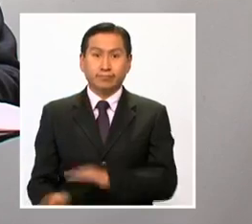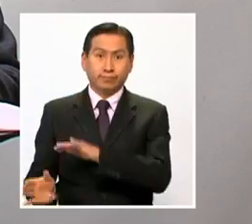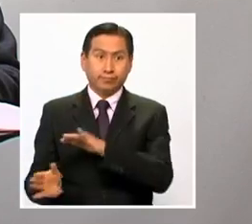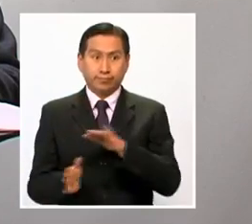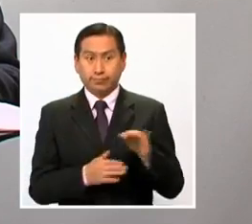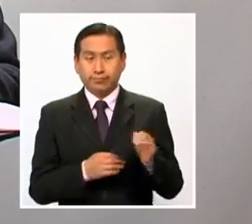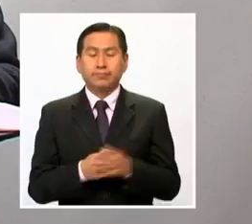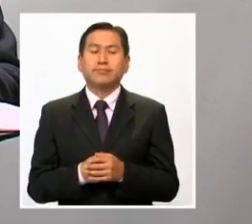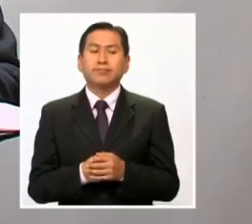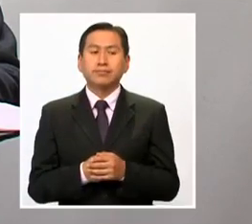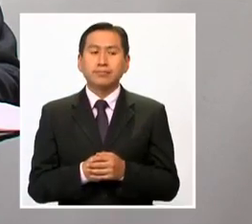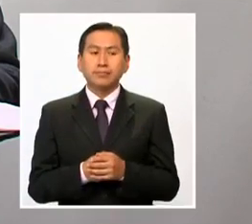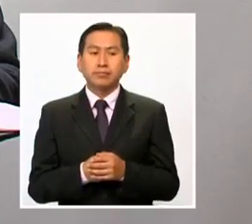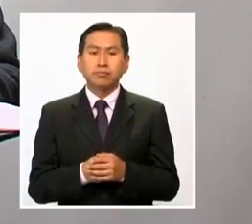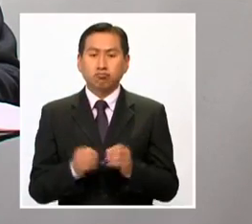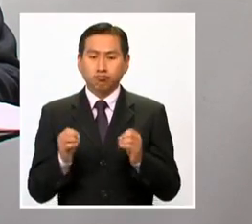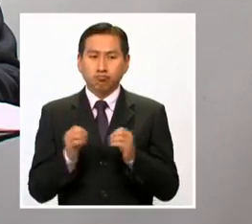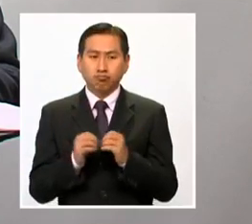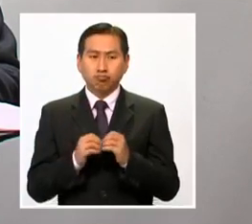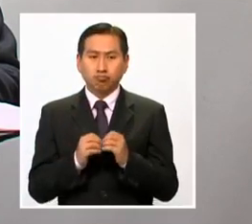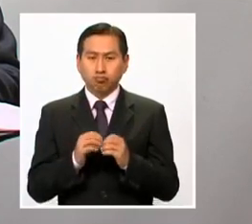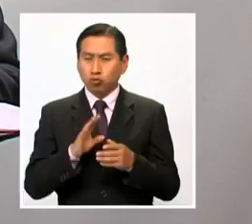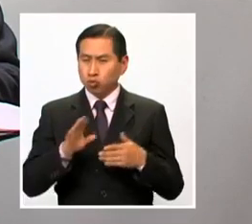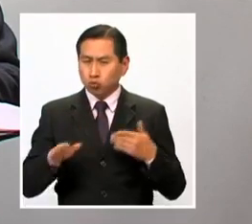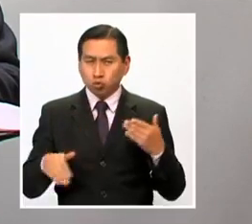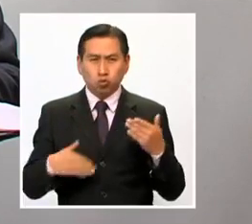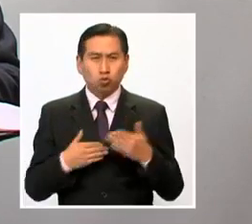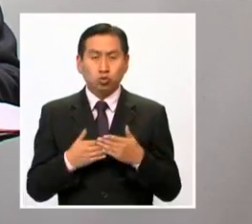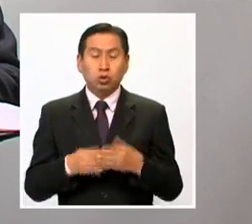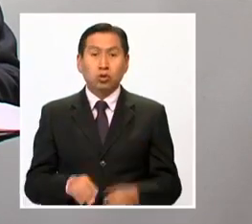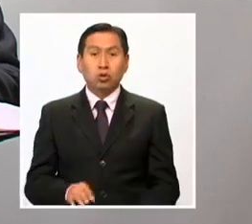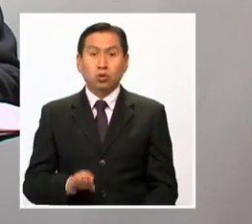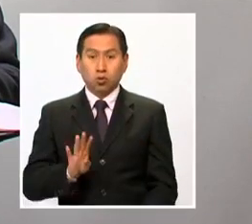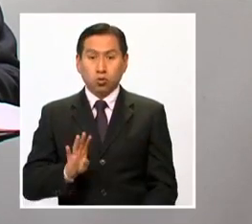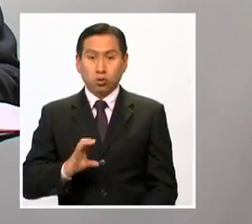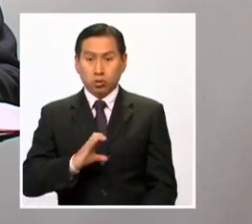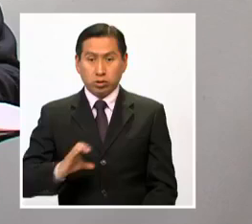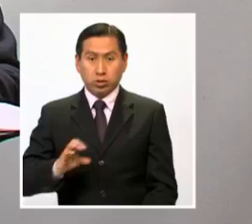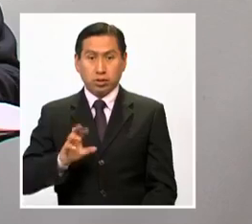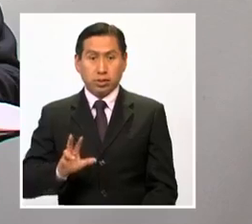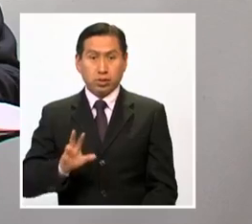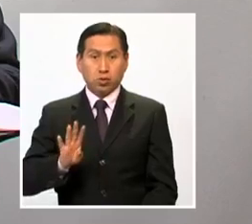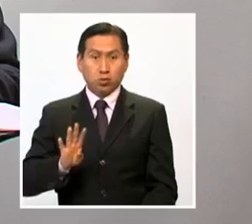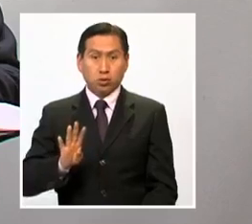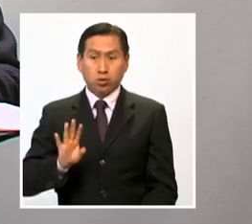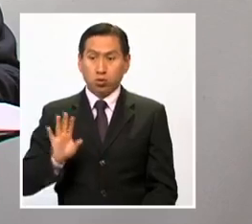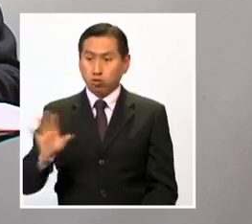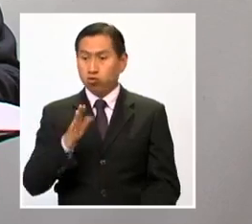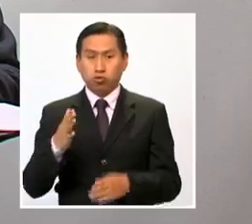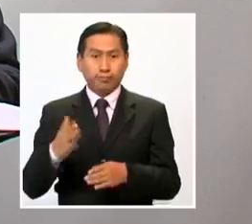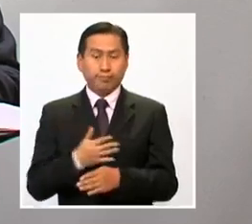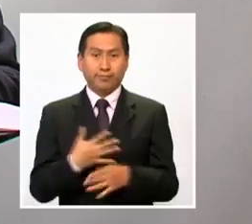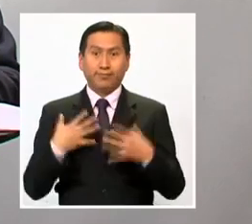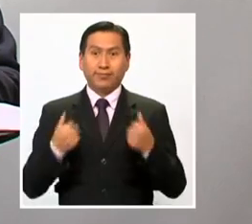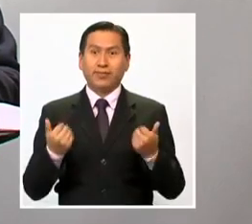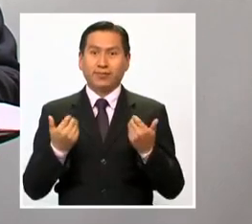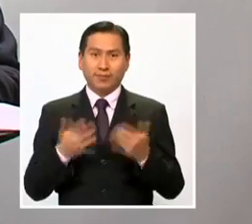parte contabilizamos en total 434 pacientes recuperados